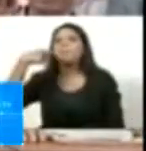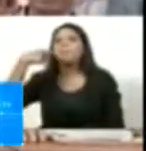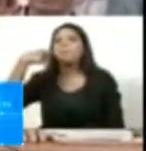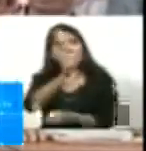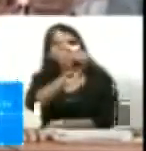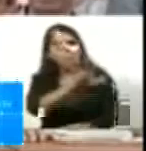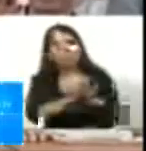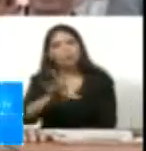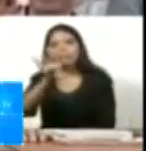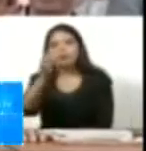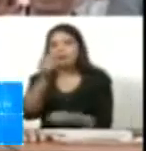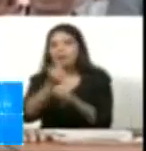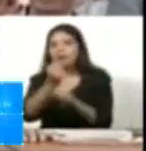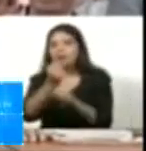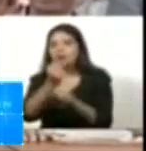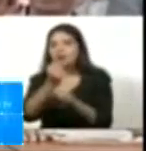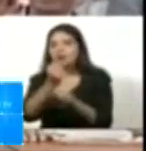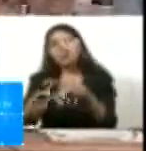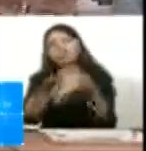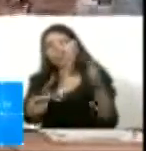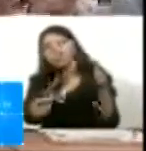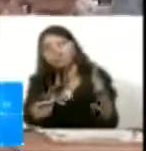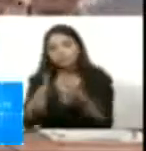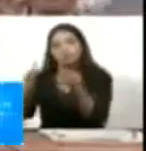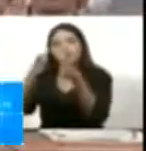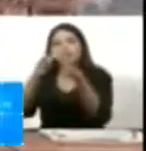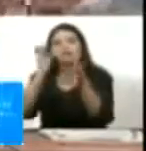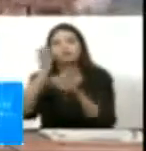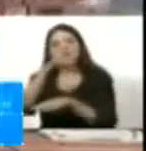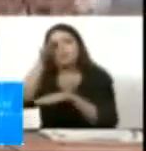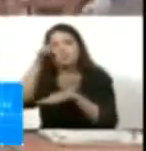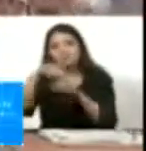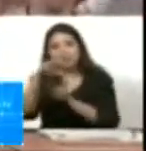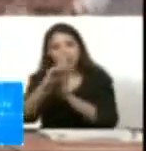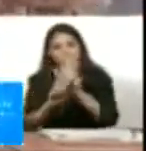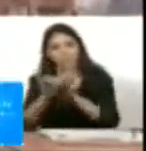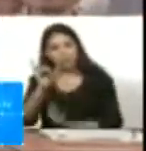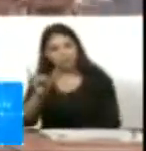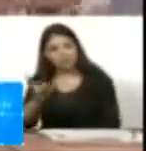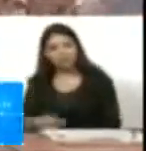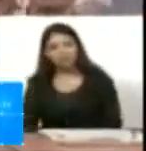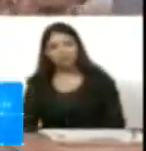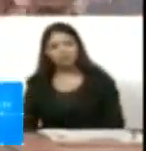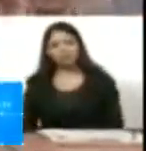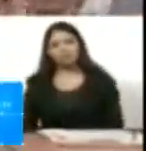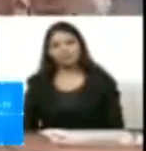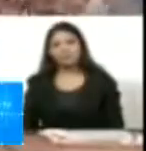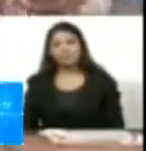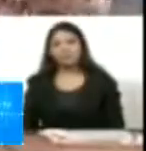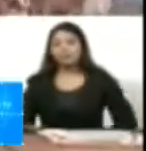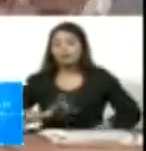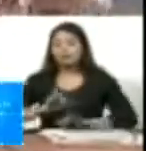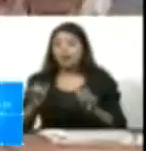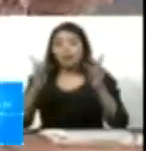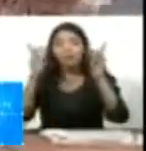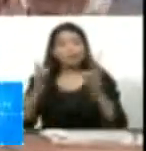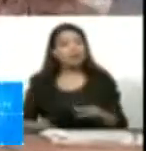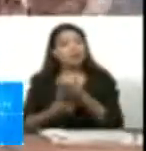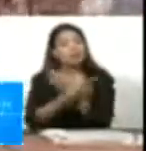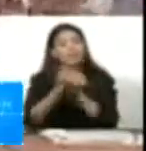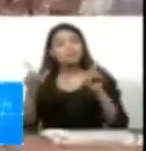por el país, por la patria, y que seguiremos transitando el camino a la Asamblea Nacional Constituyente como lo hemos decidido libre